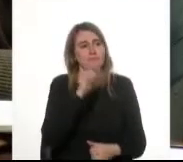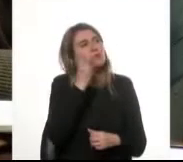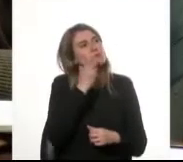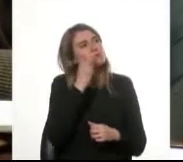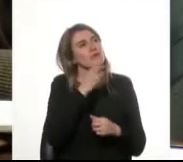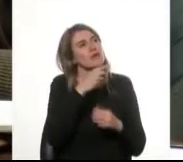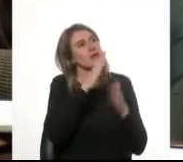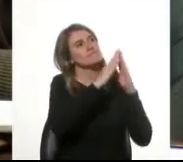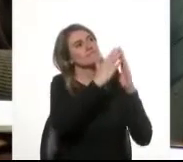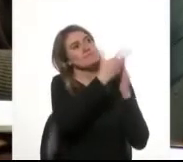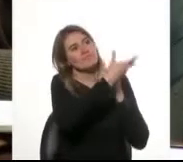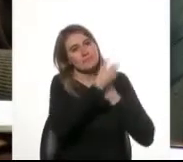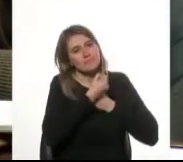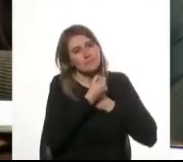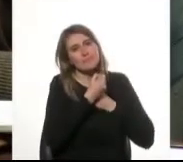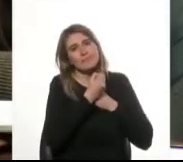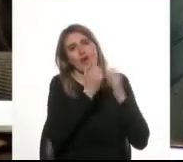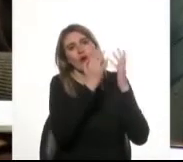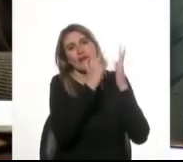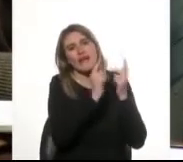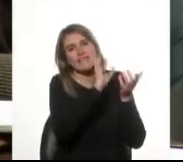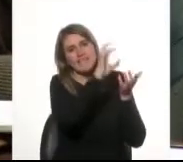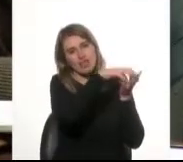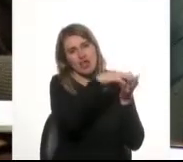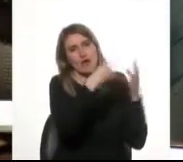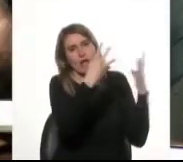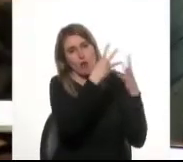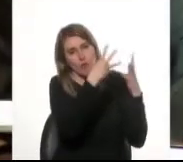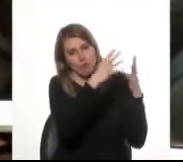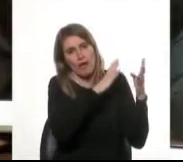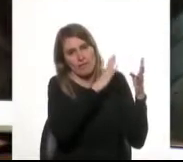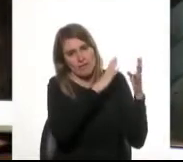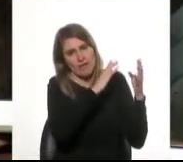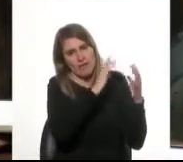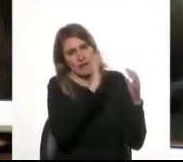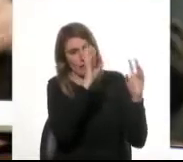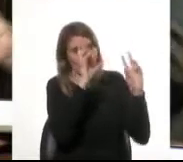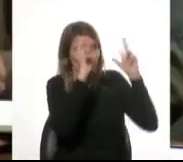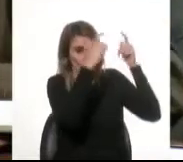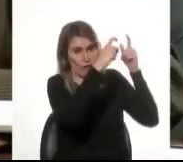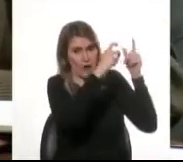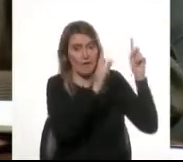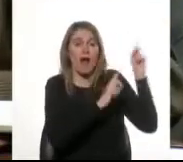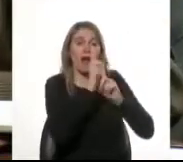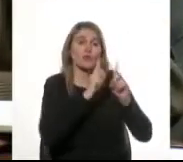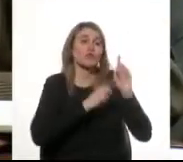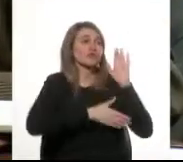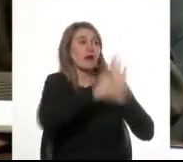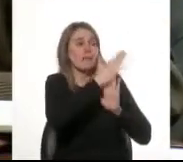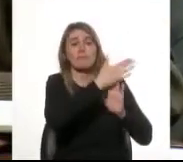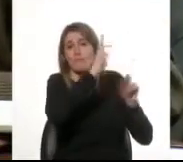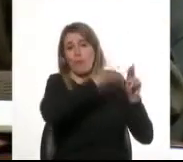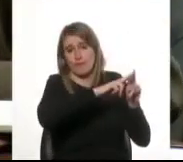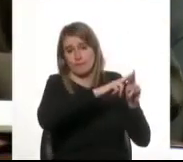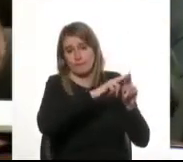Buscaron el amparo de organizaciones revolucionarias que estaban en lucha y algunos murieron.